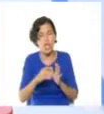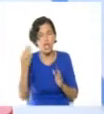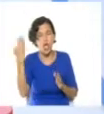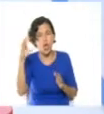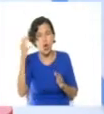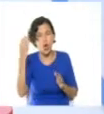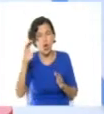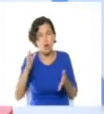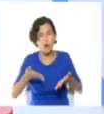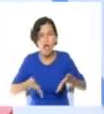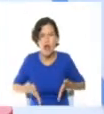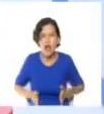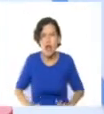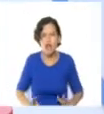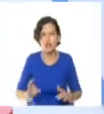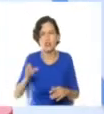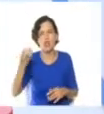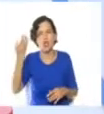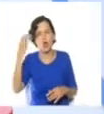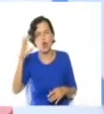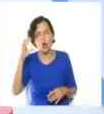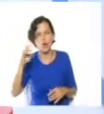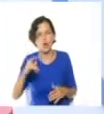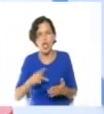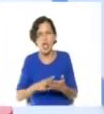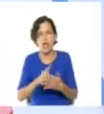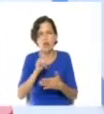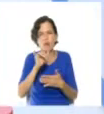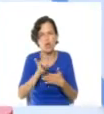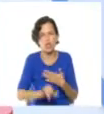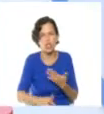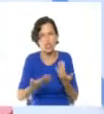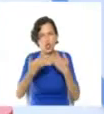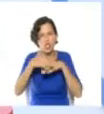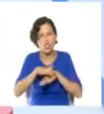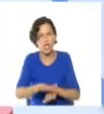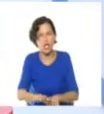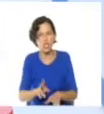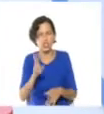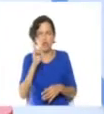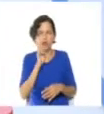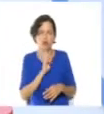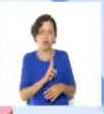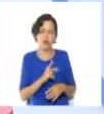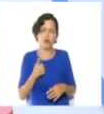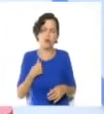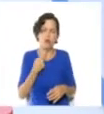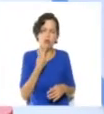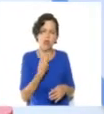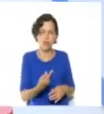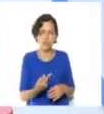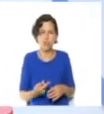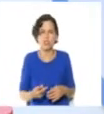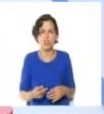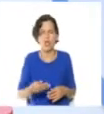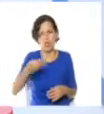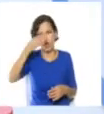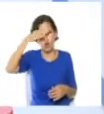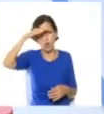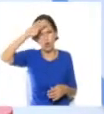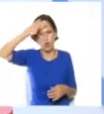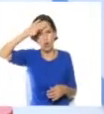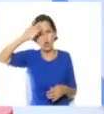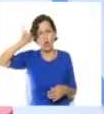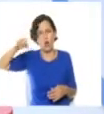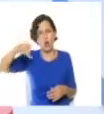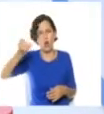Colombia nace Colombia, el proyecto de integración del libertador. Como decía el prócer cubano José